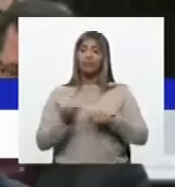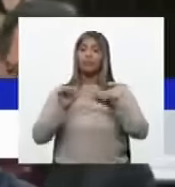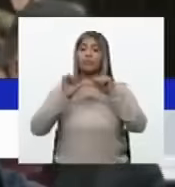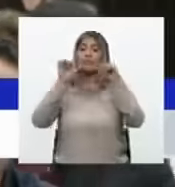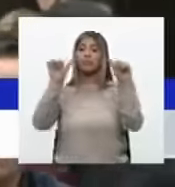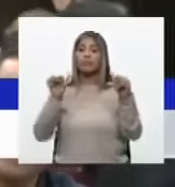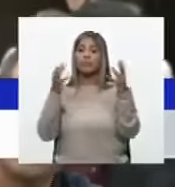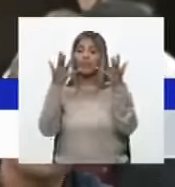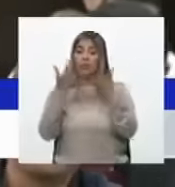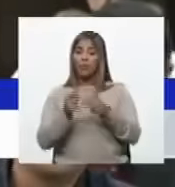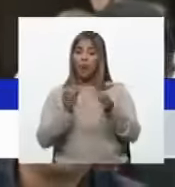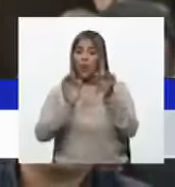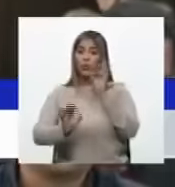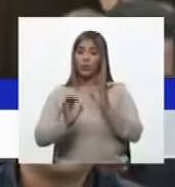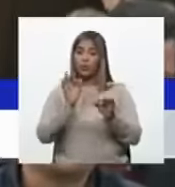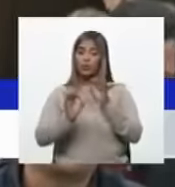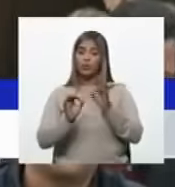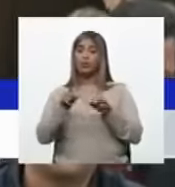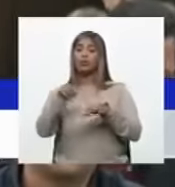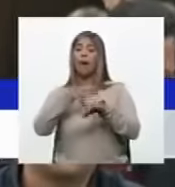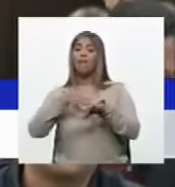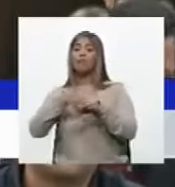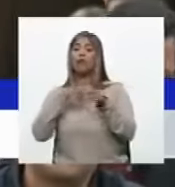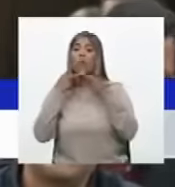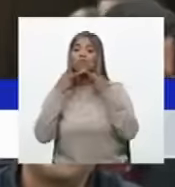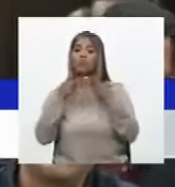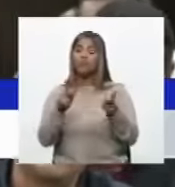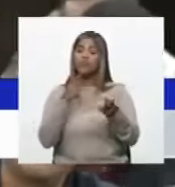de administración de justicia, al Ministerio Público,